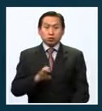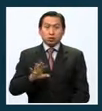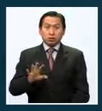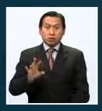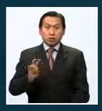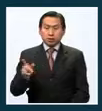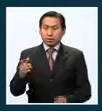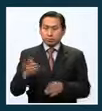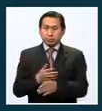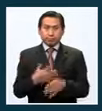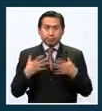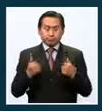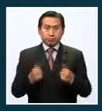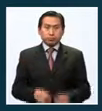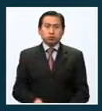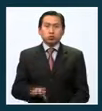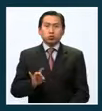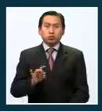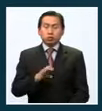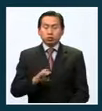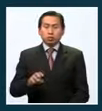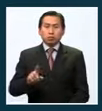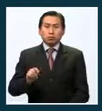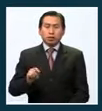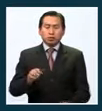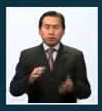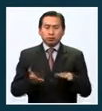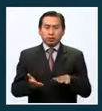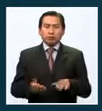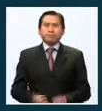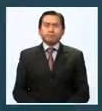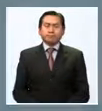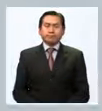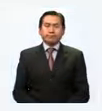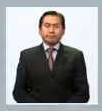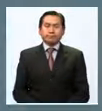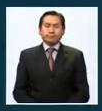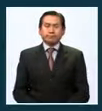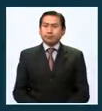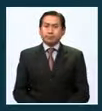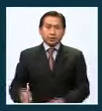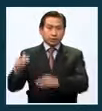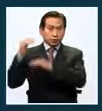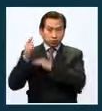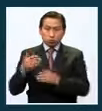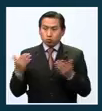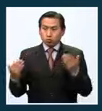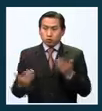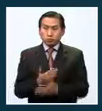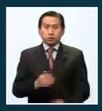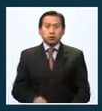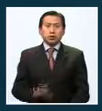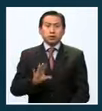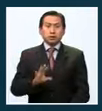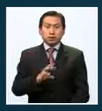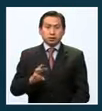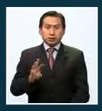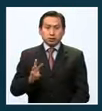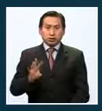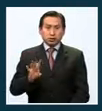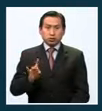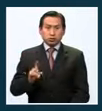5.857 recuperados y 820 decesos. Datos por departamento: Santa Cruz, nuevos